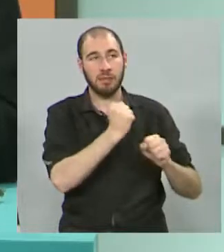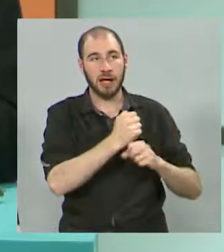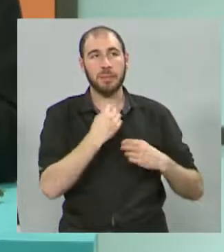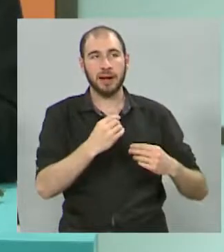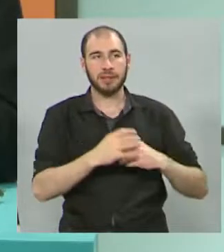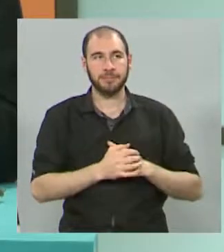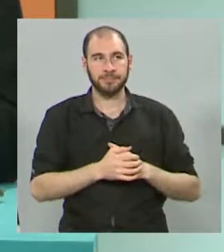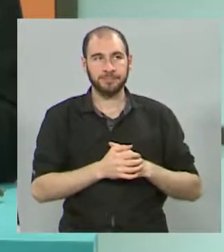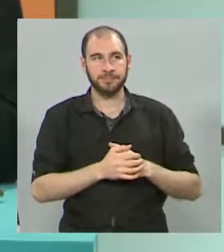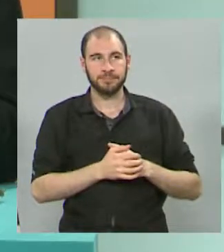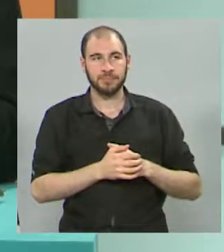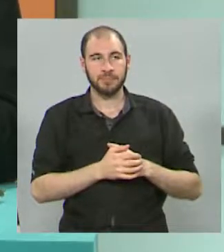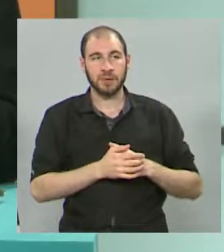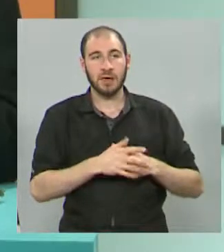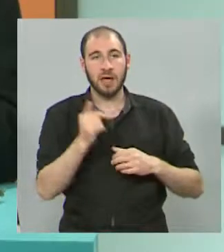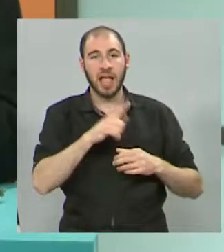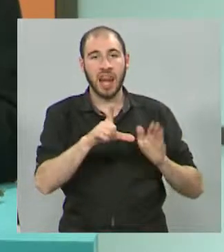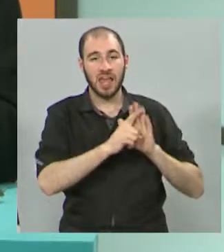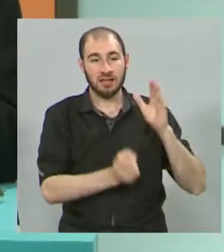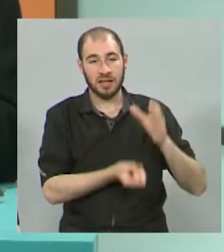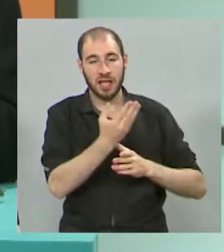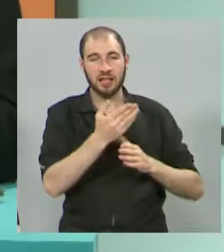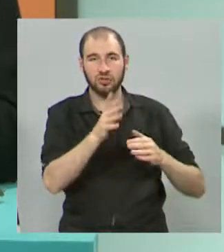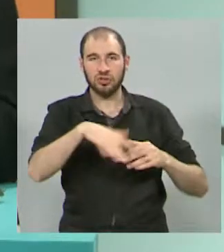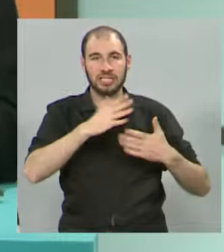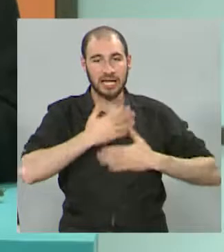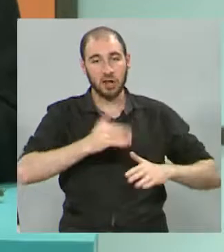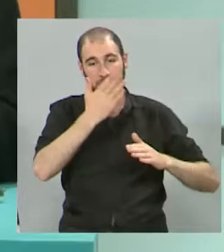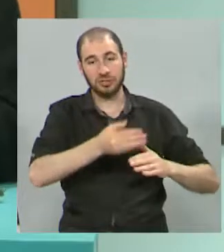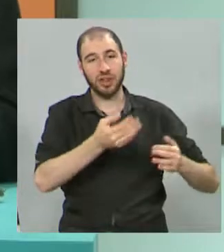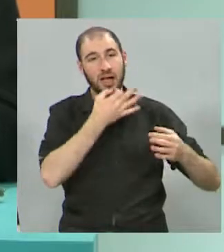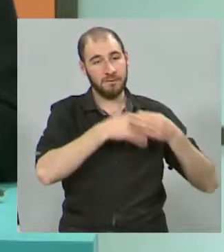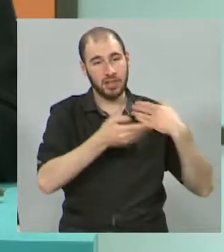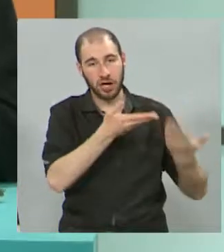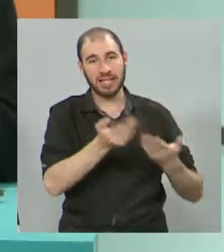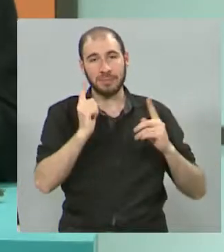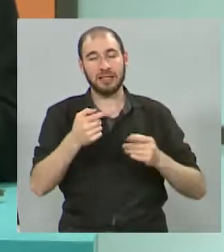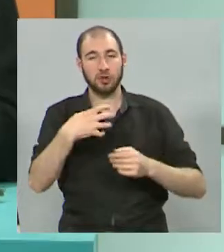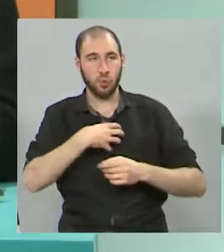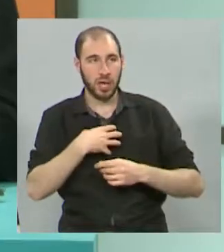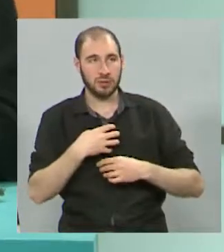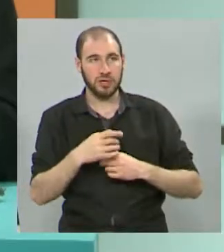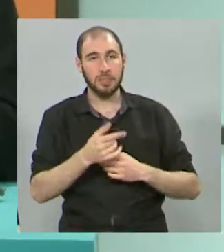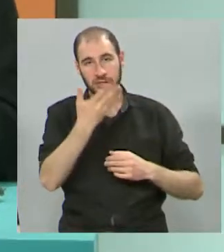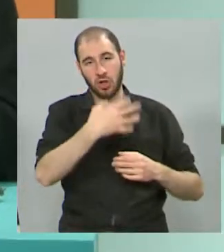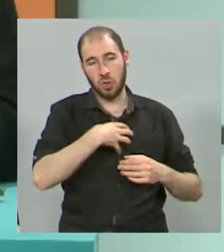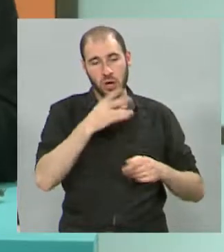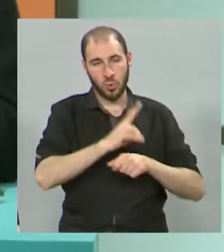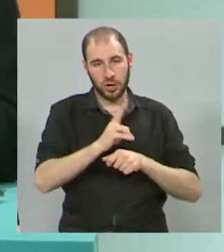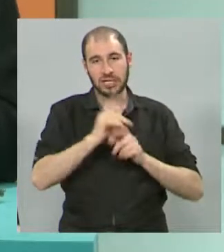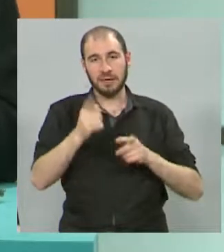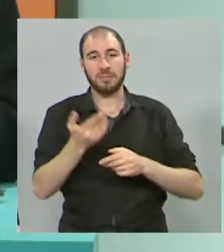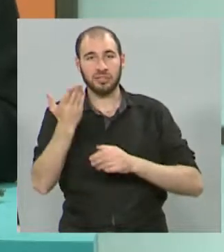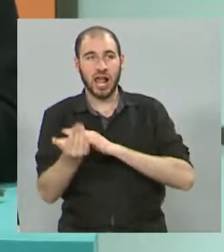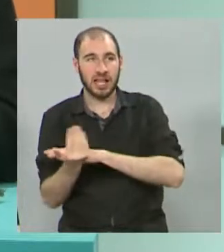para generar una ley que lleve tranquilidad a los inquilinos y también a los propietarios, es decir, cuidar al propietario y cuidar